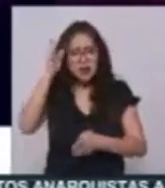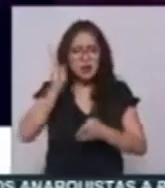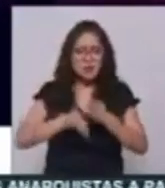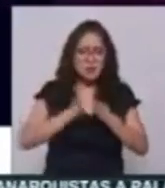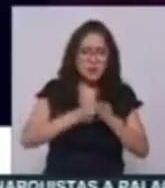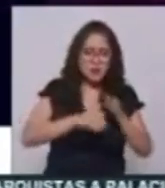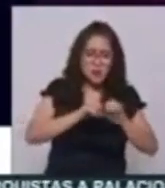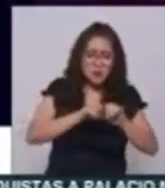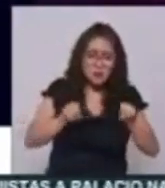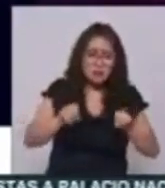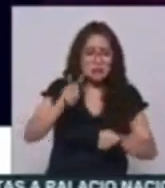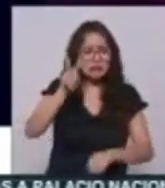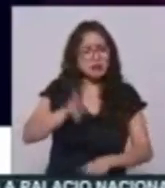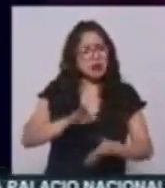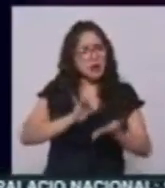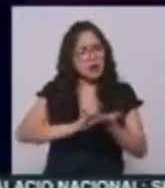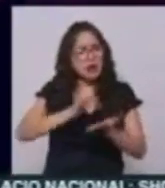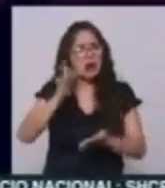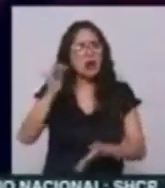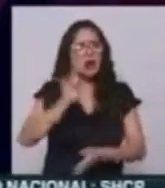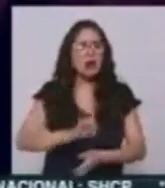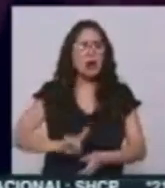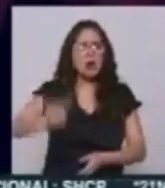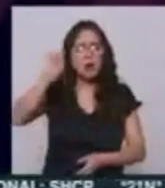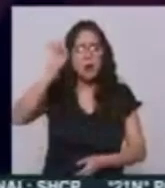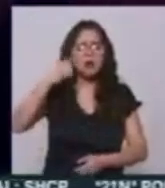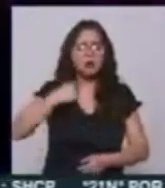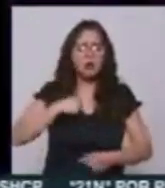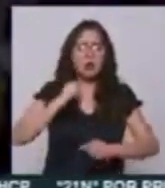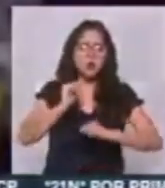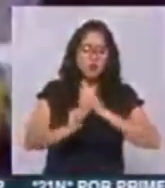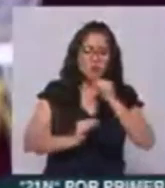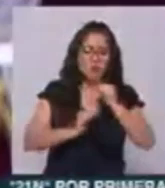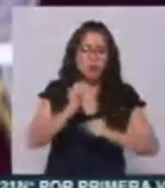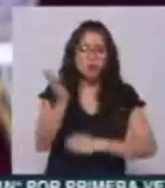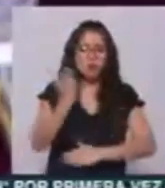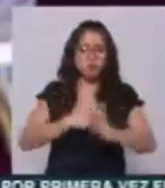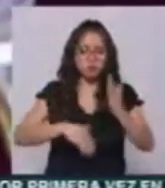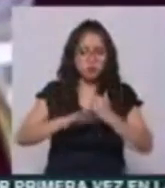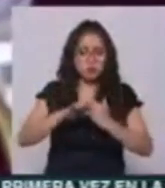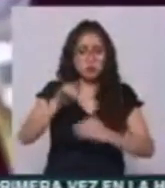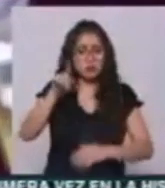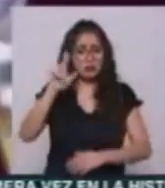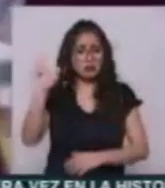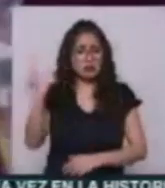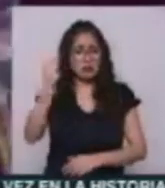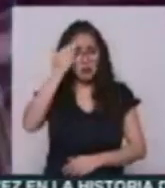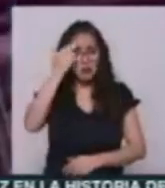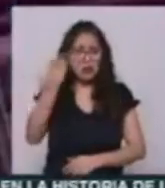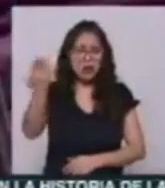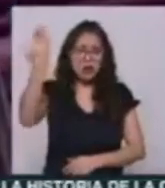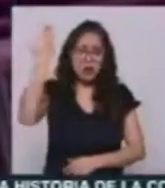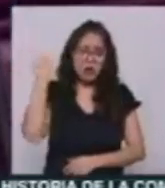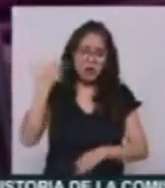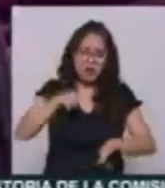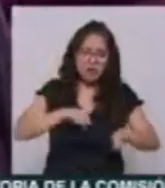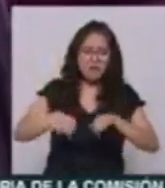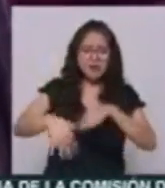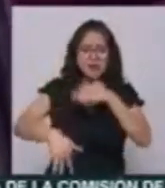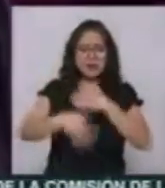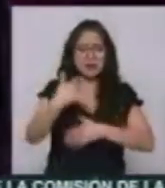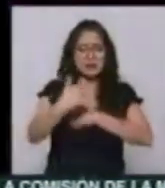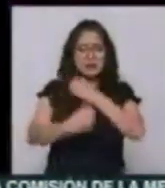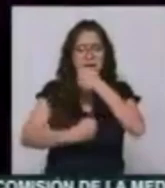Dios, gracias a todo eso, salí adelante. Recuerda que comenzó a trabajar desde los 15 años en su